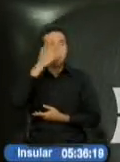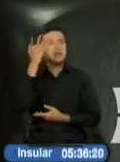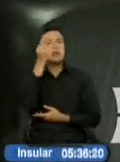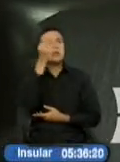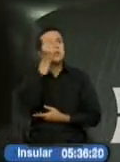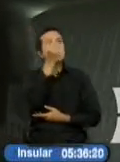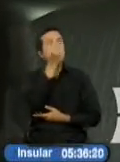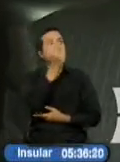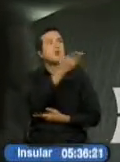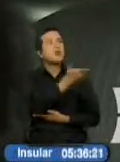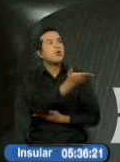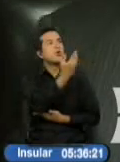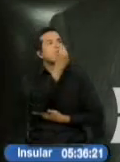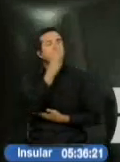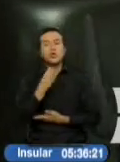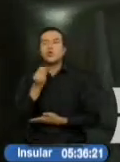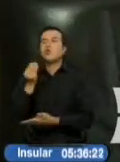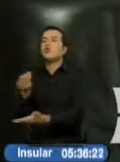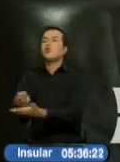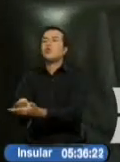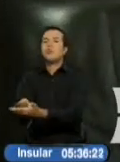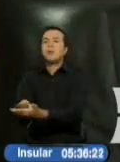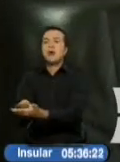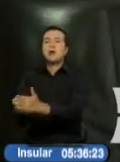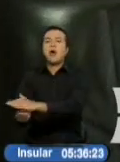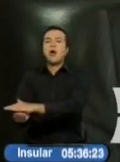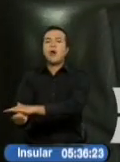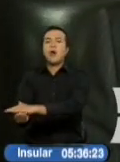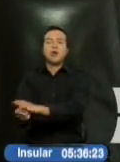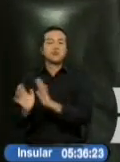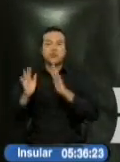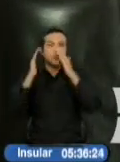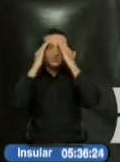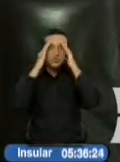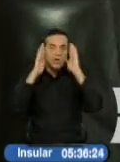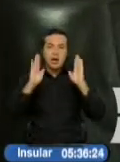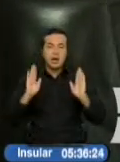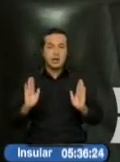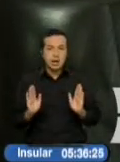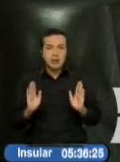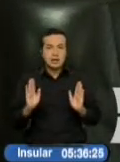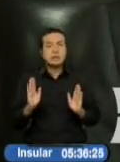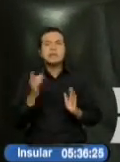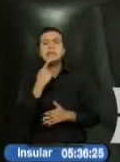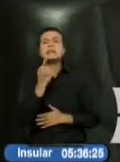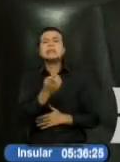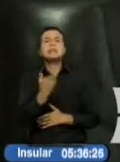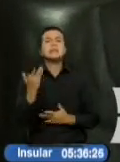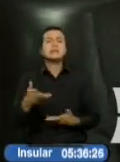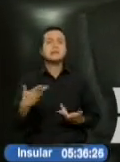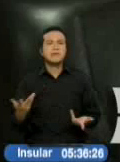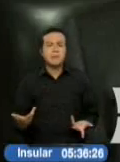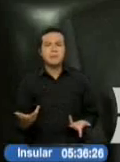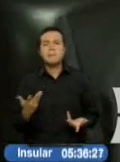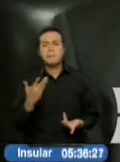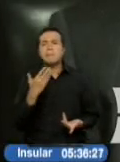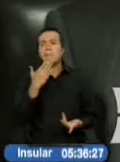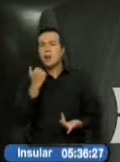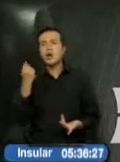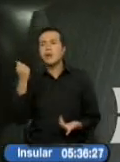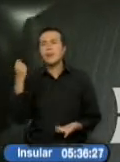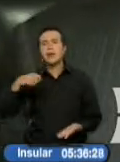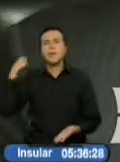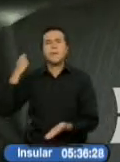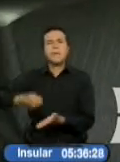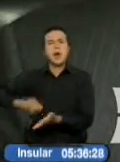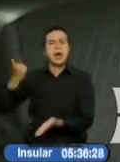mandado los supuestos fondos. Y se habla de que más bien se prefería el